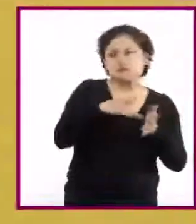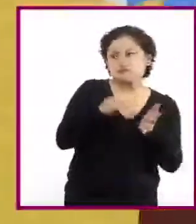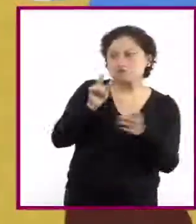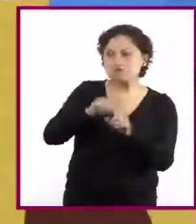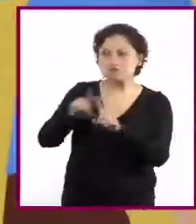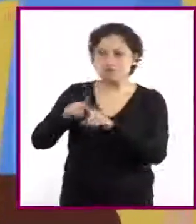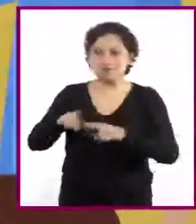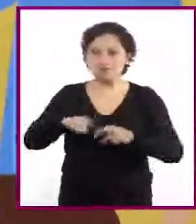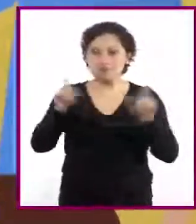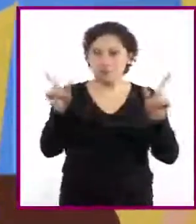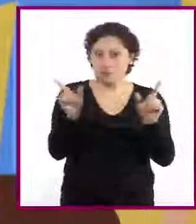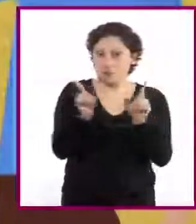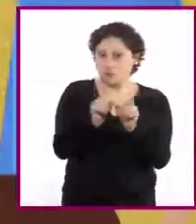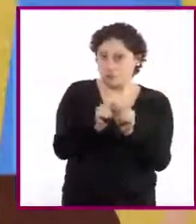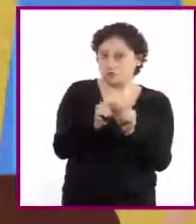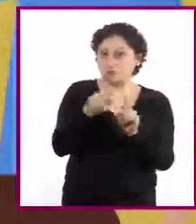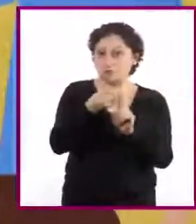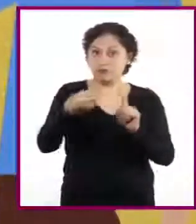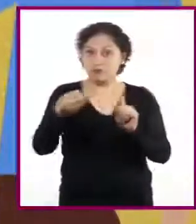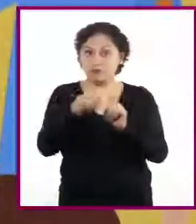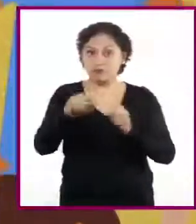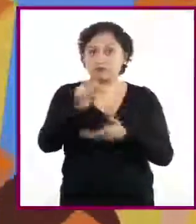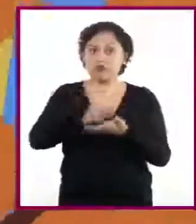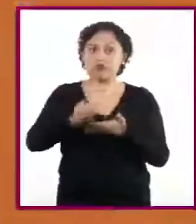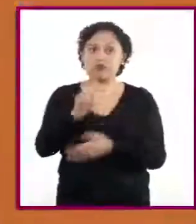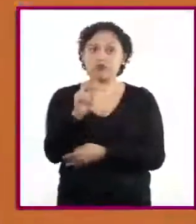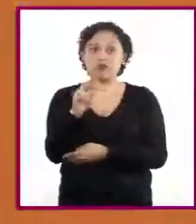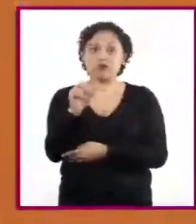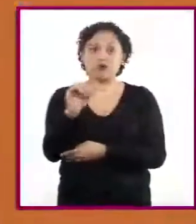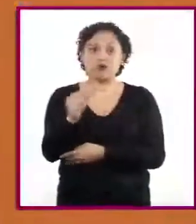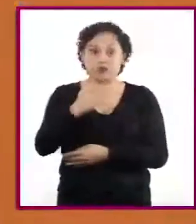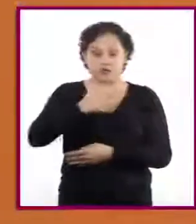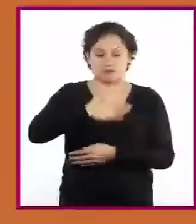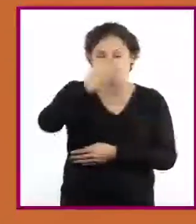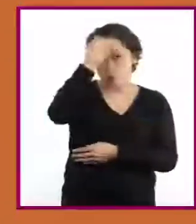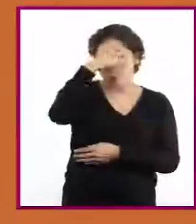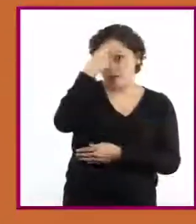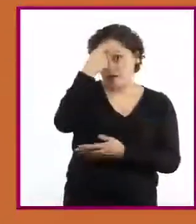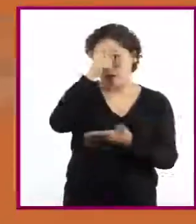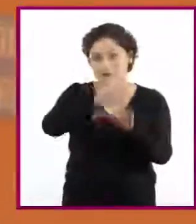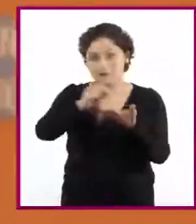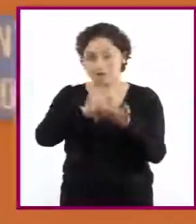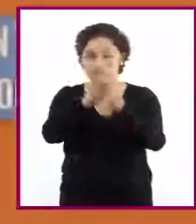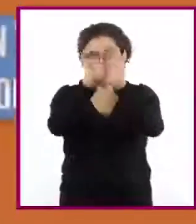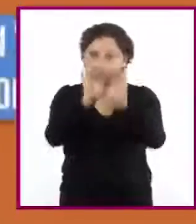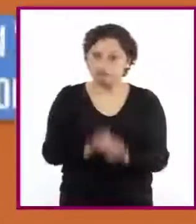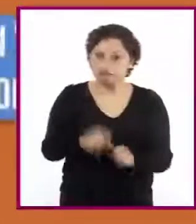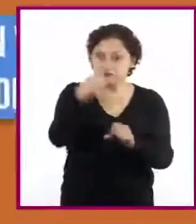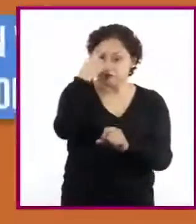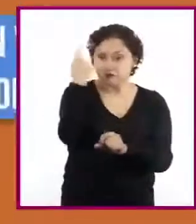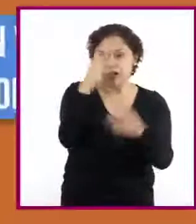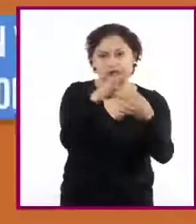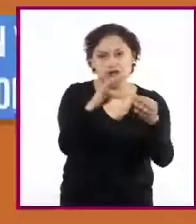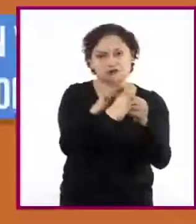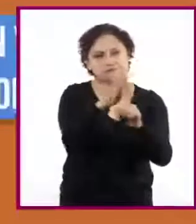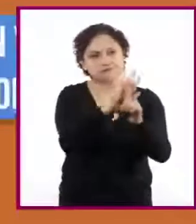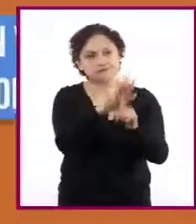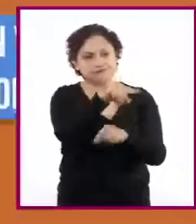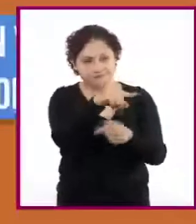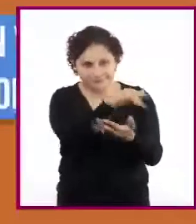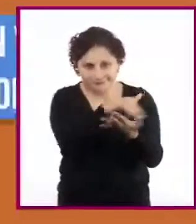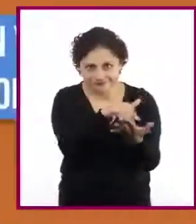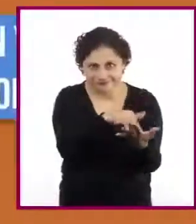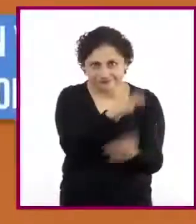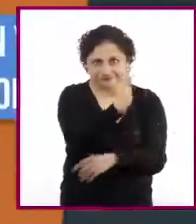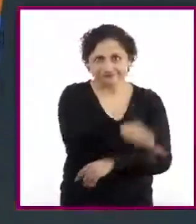El ensayo está escrito en prosa y expresa la opinión de su autor, por medio de argumentos que tratan de convencer a la persona que lo lee. Para